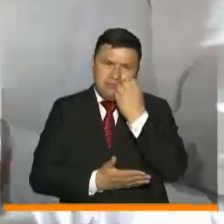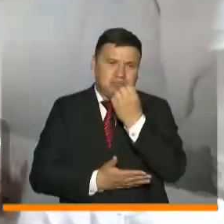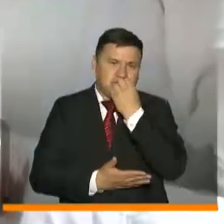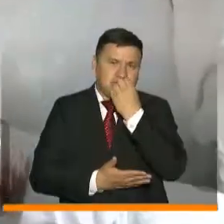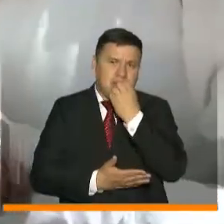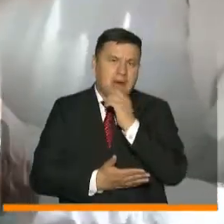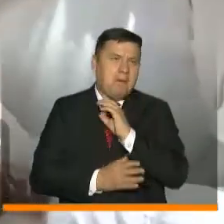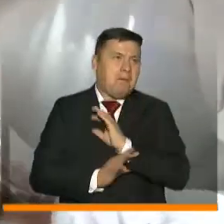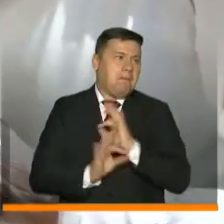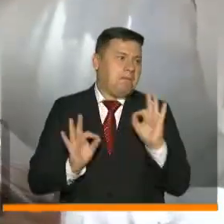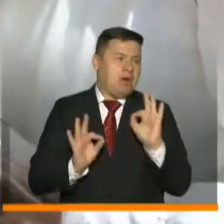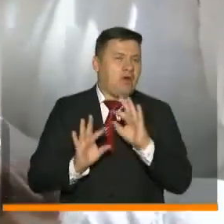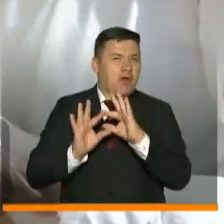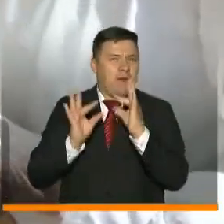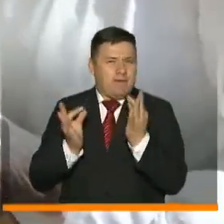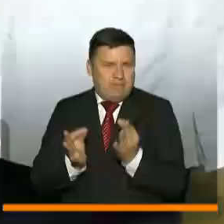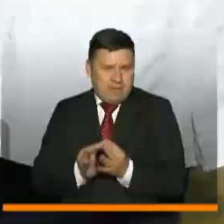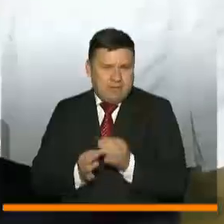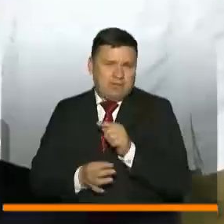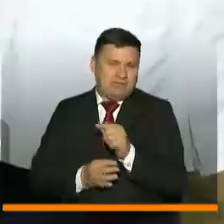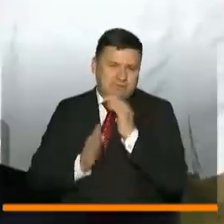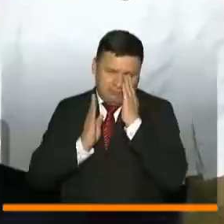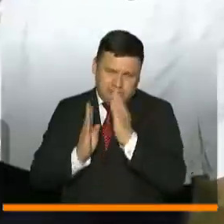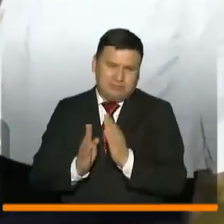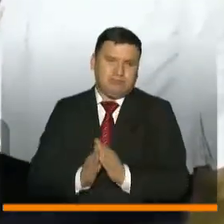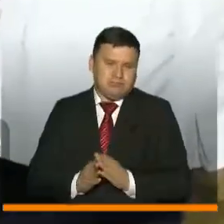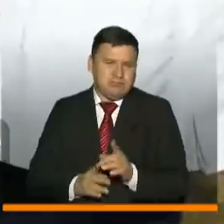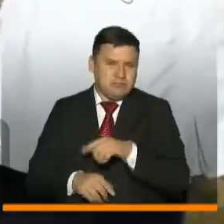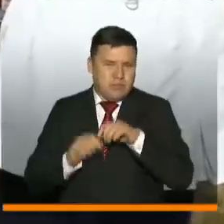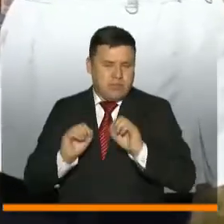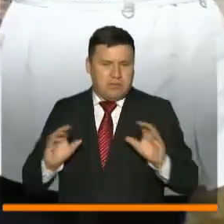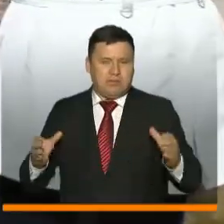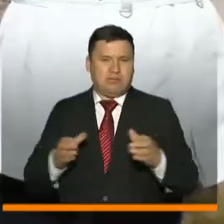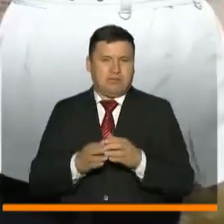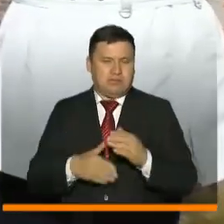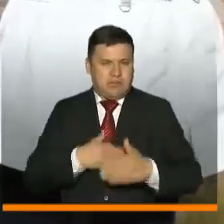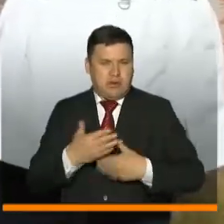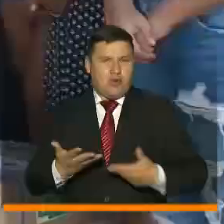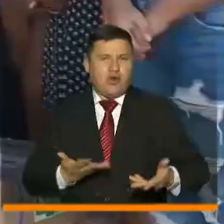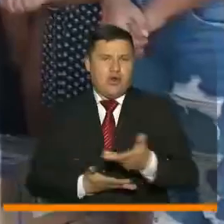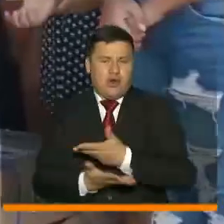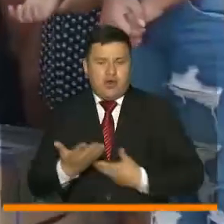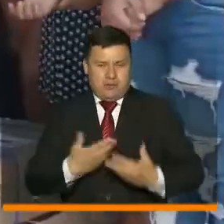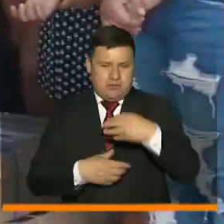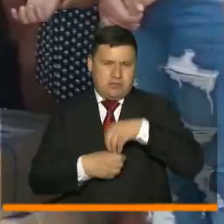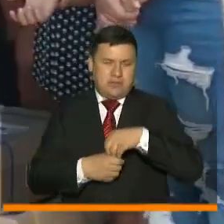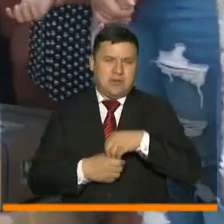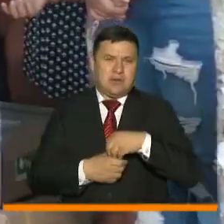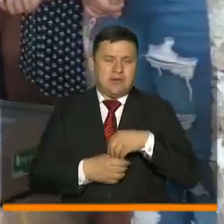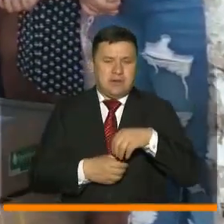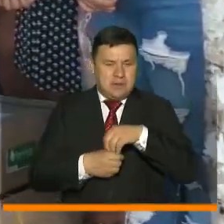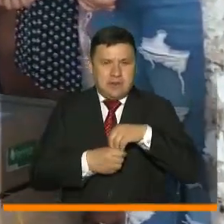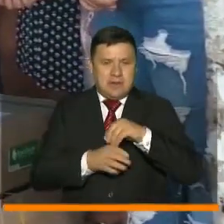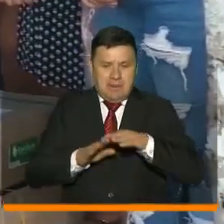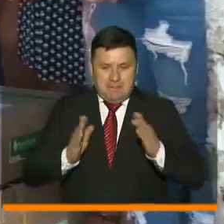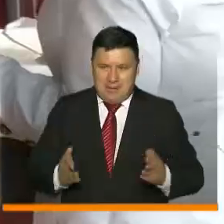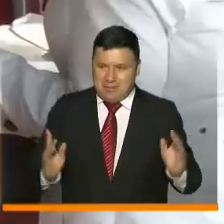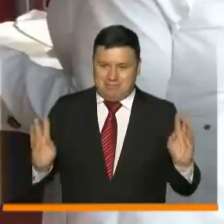alimento en las familias y sobre todo para que puedan seguir compartiendo al calor de una